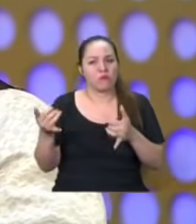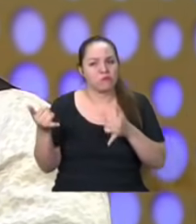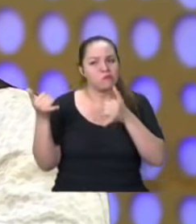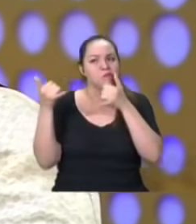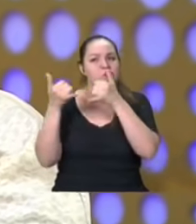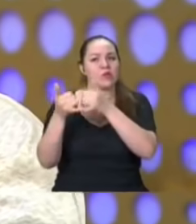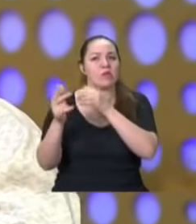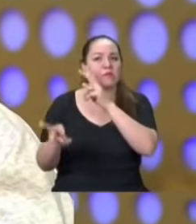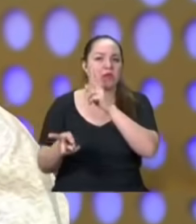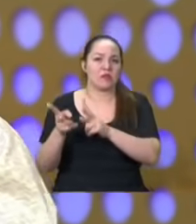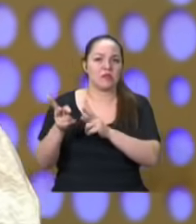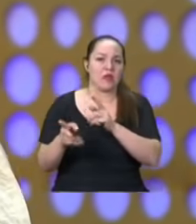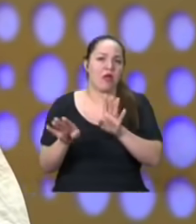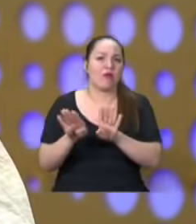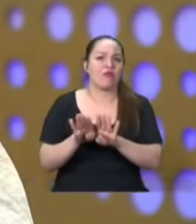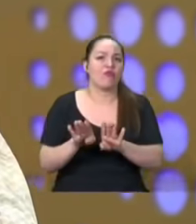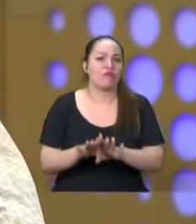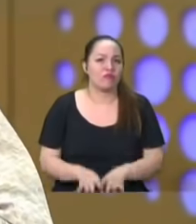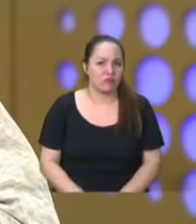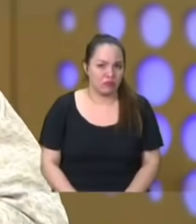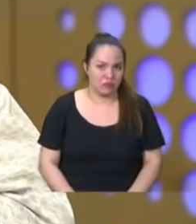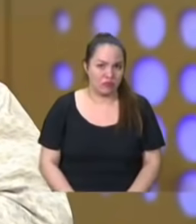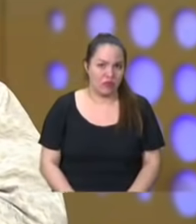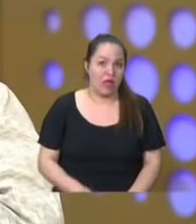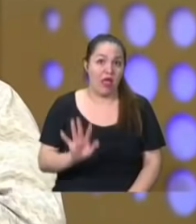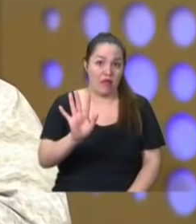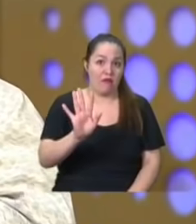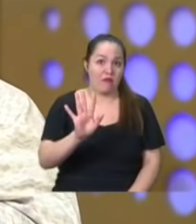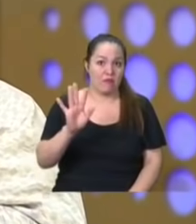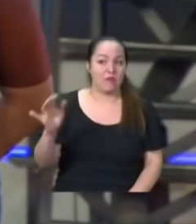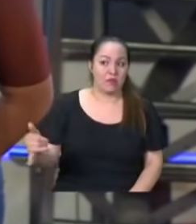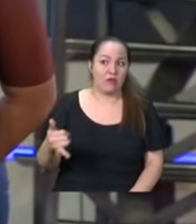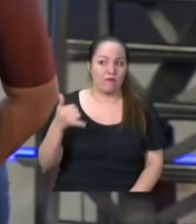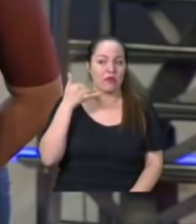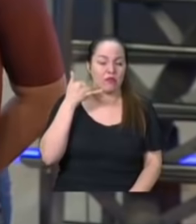a intentar. Márcale otra vez. Estoy marcando otra vez.